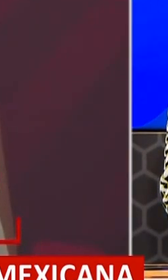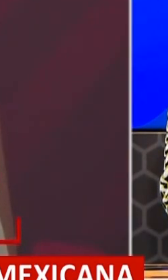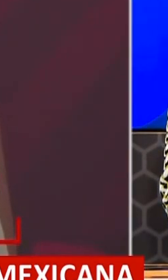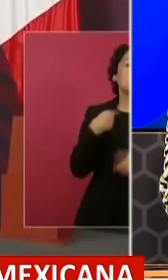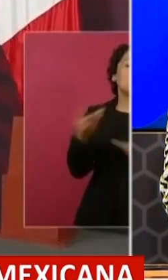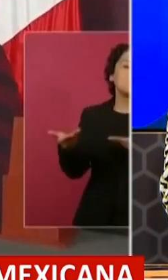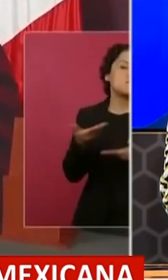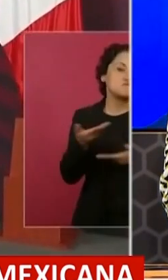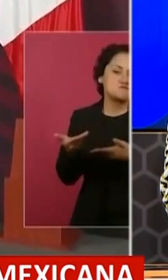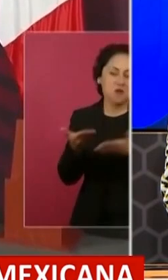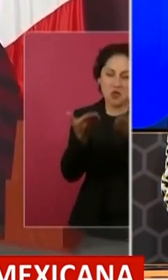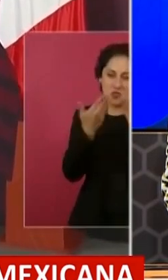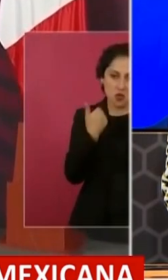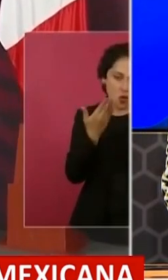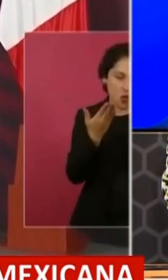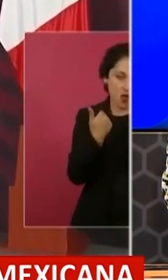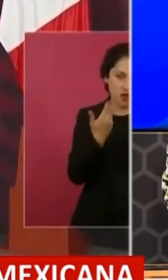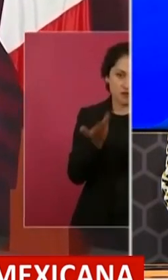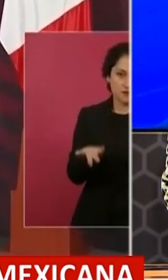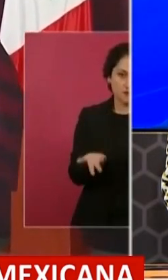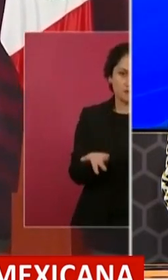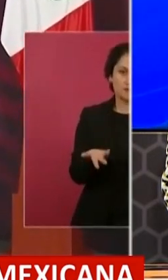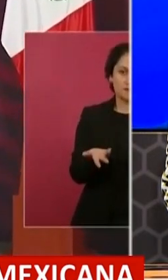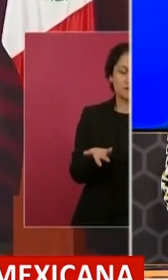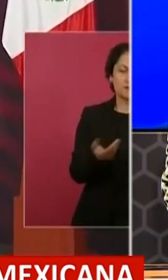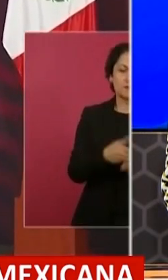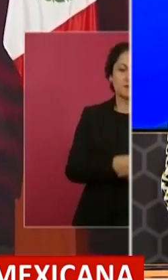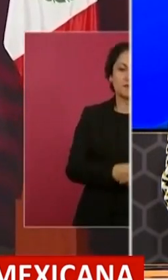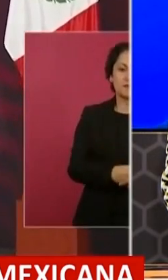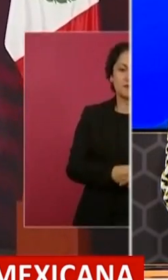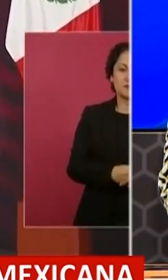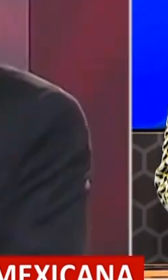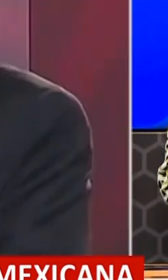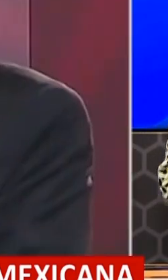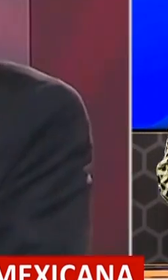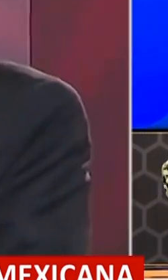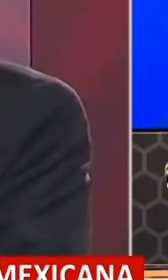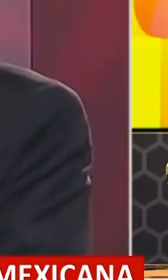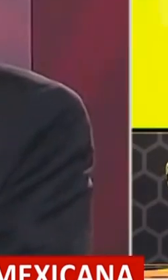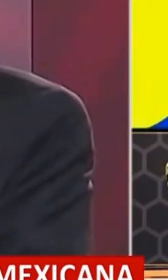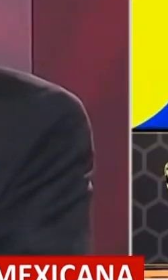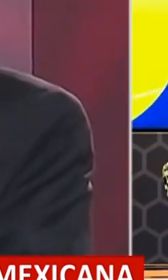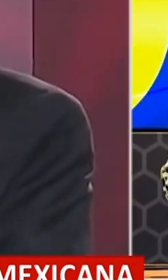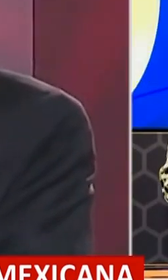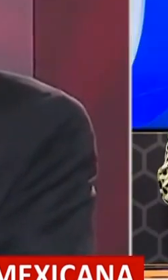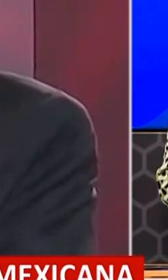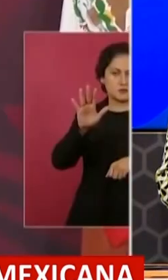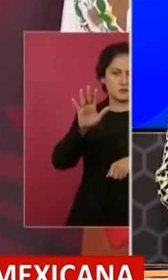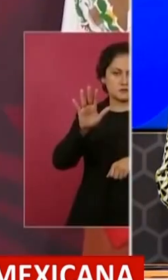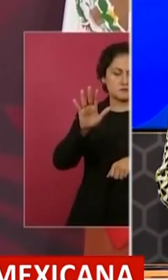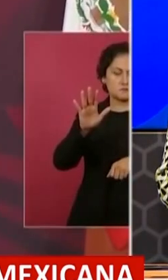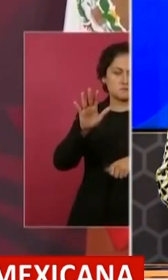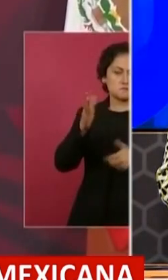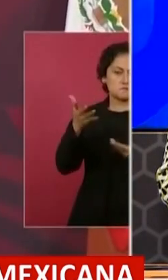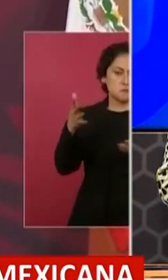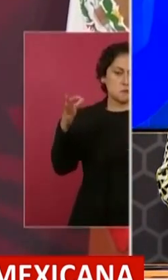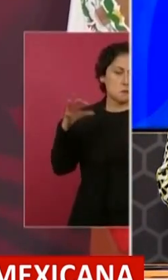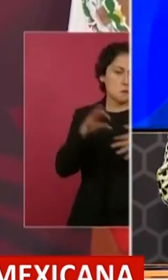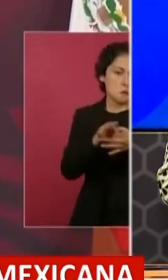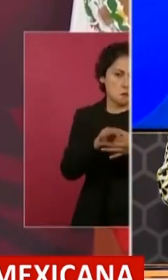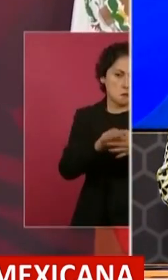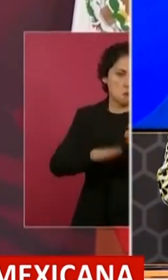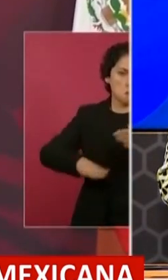hemos cuestionado en reiteradas ocasiones, en la Cámara de Diputados, en el Senado de la República, la